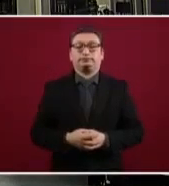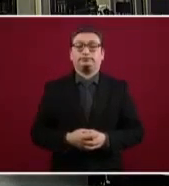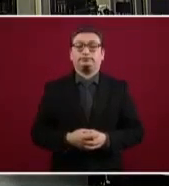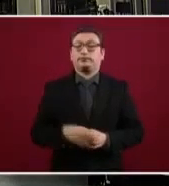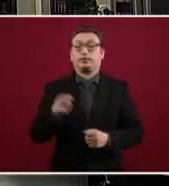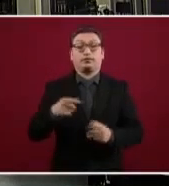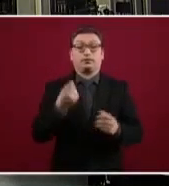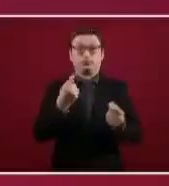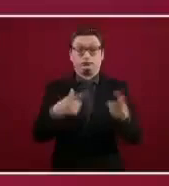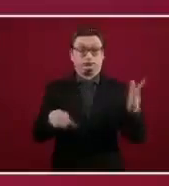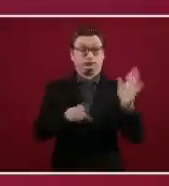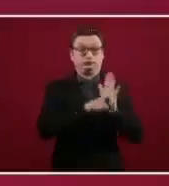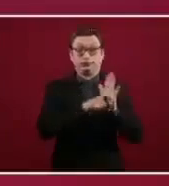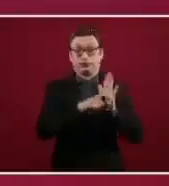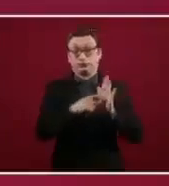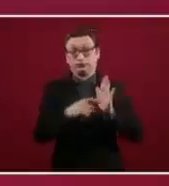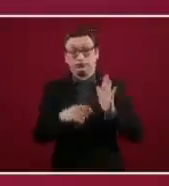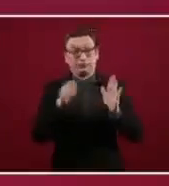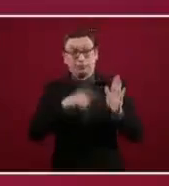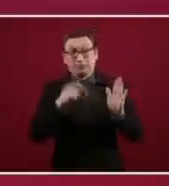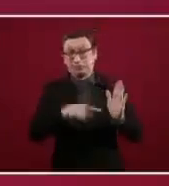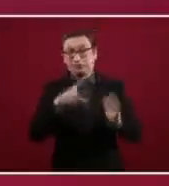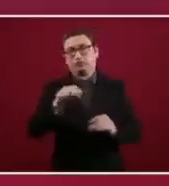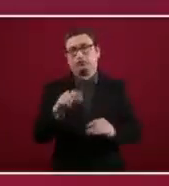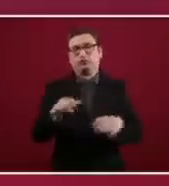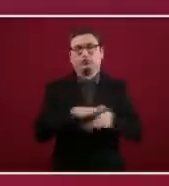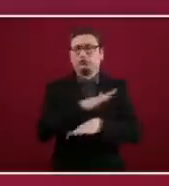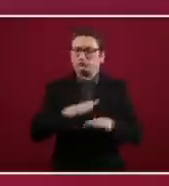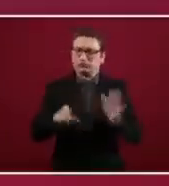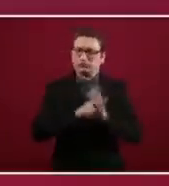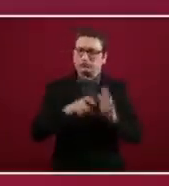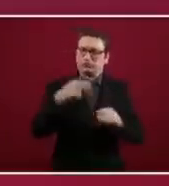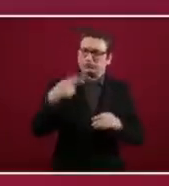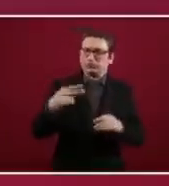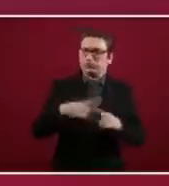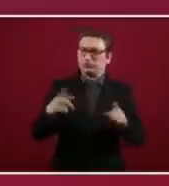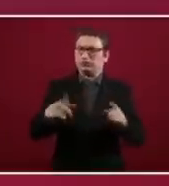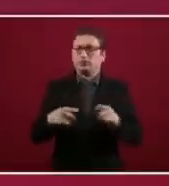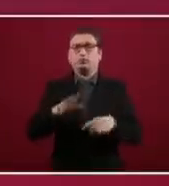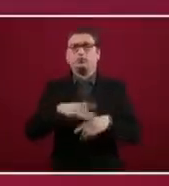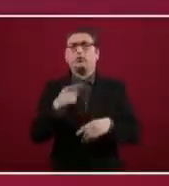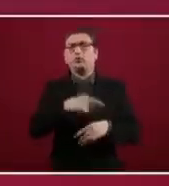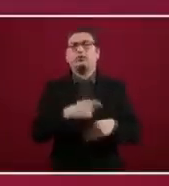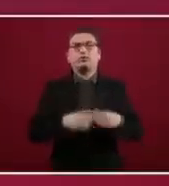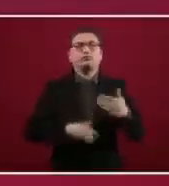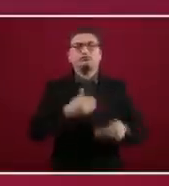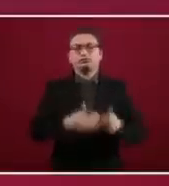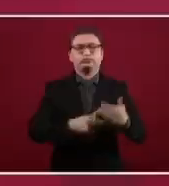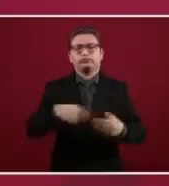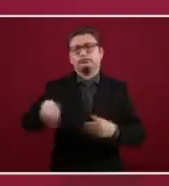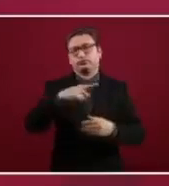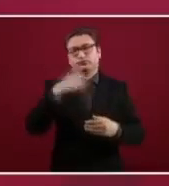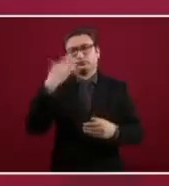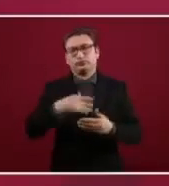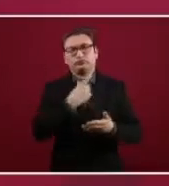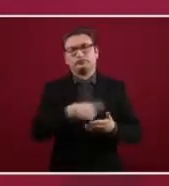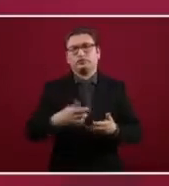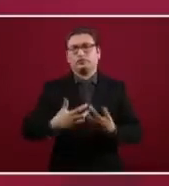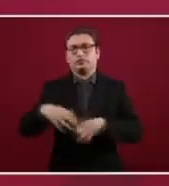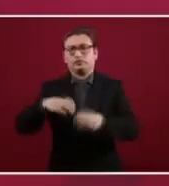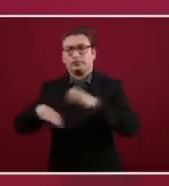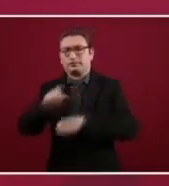marcas que no son las de siempre y que es justamente es porque están adquiriendo en un compromiso de los